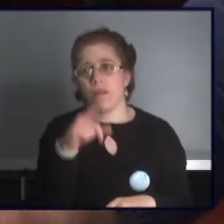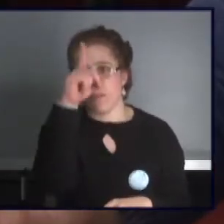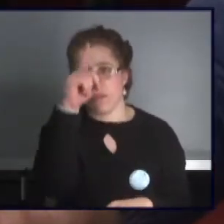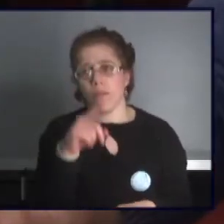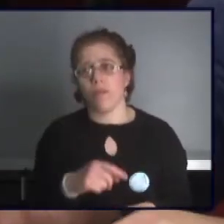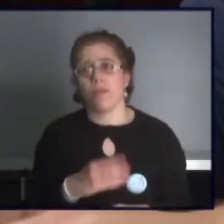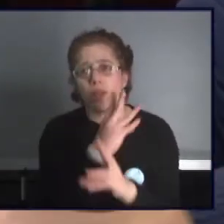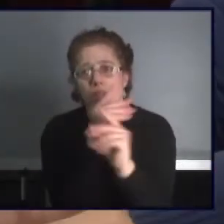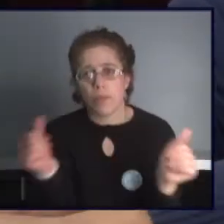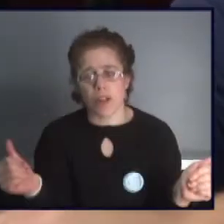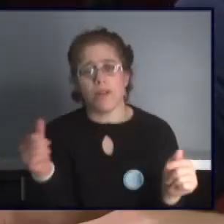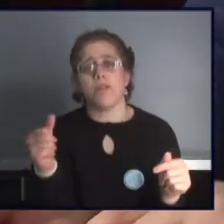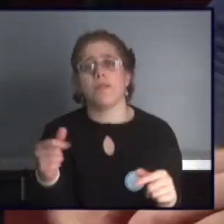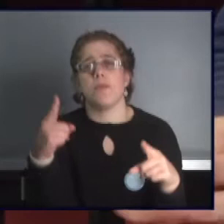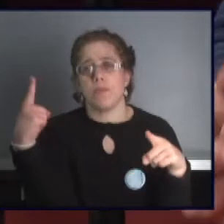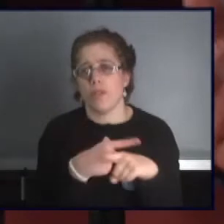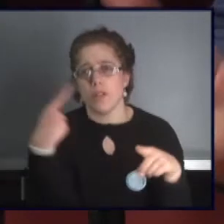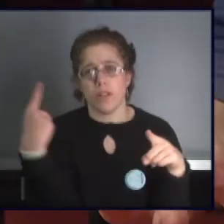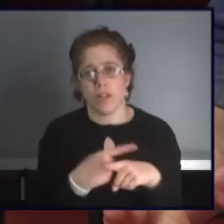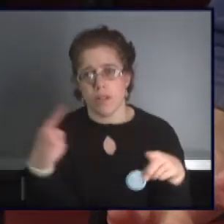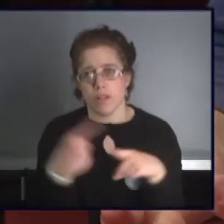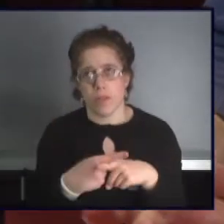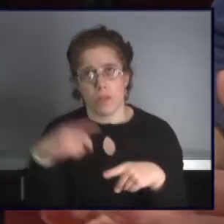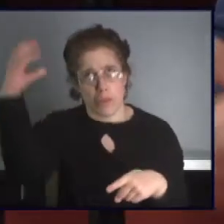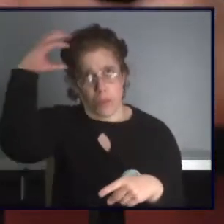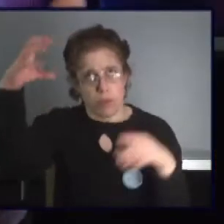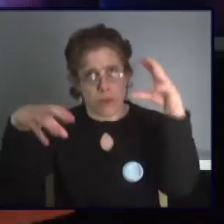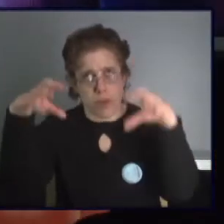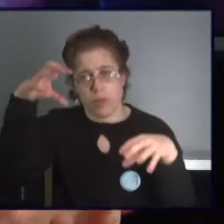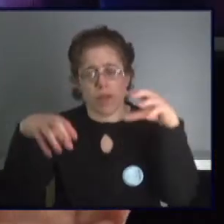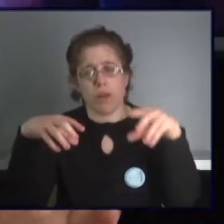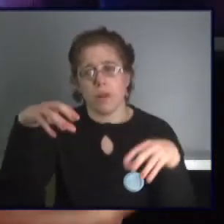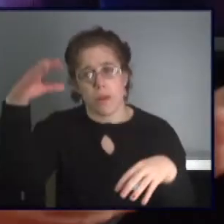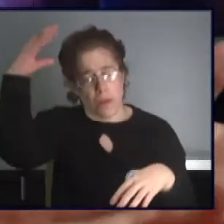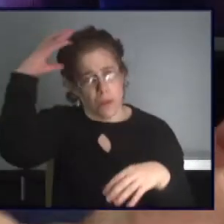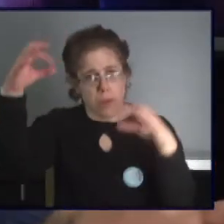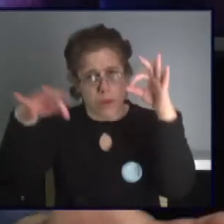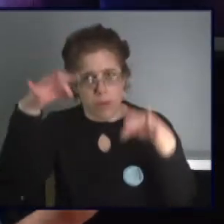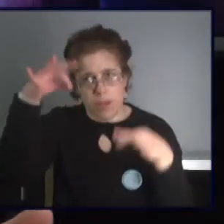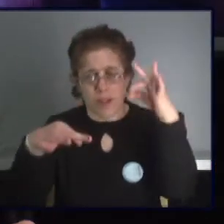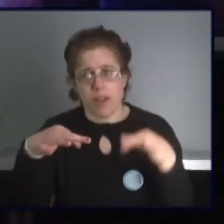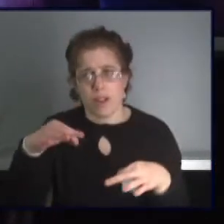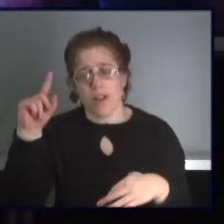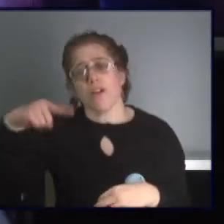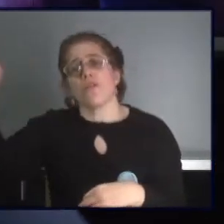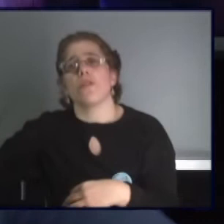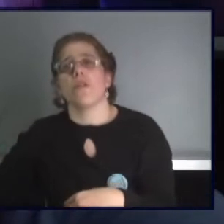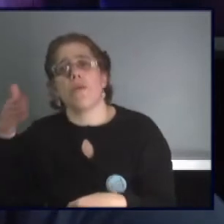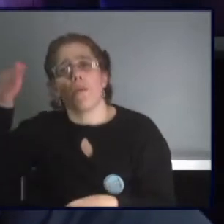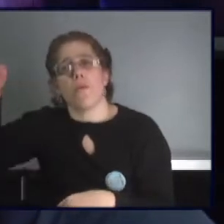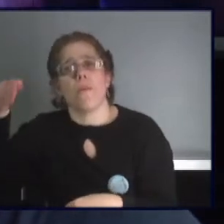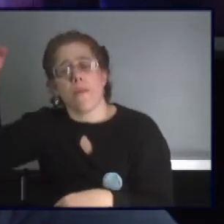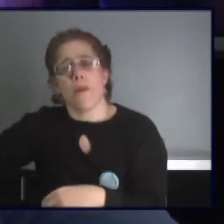determinados políticos y jueces porque si no no se entiende que uno va al barrio ameghino oa cualquier otro barrio de la ciudad la policía